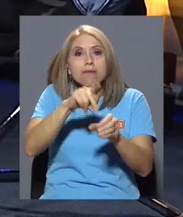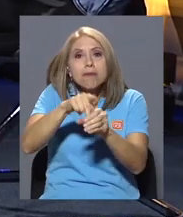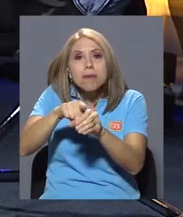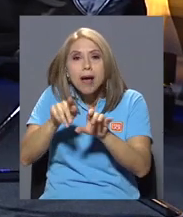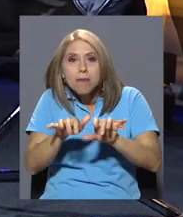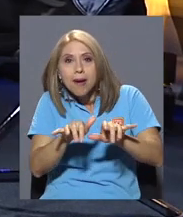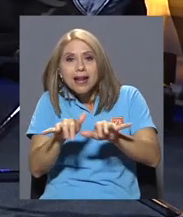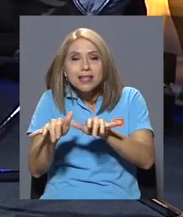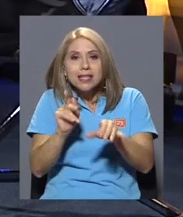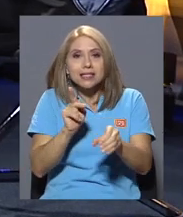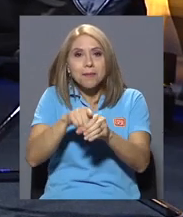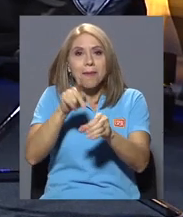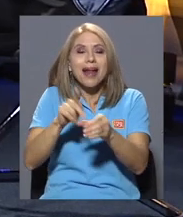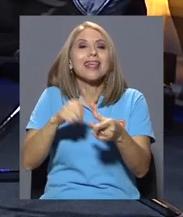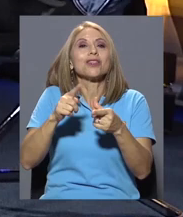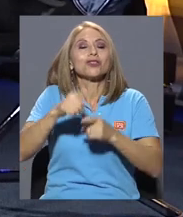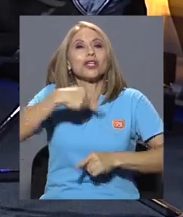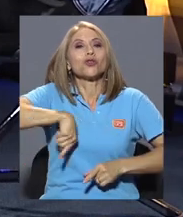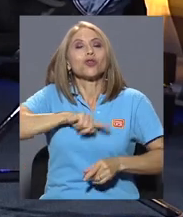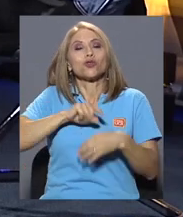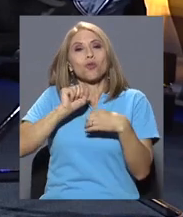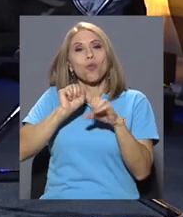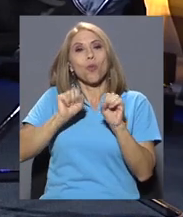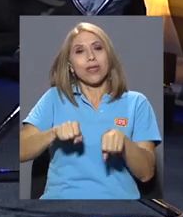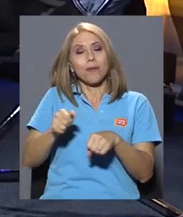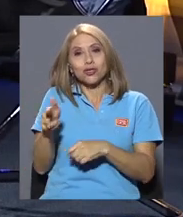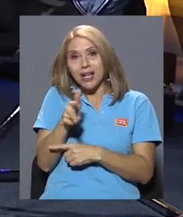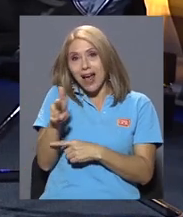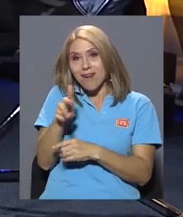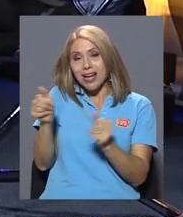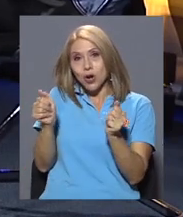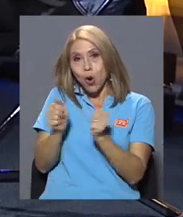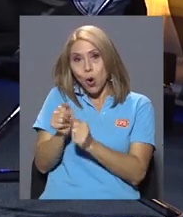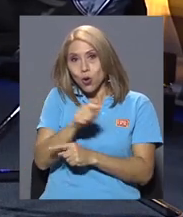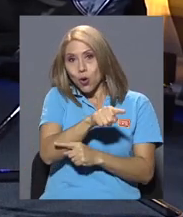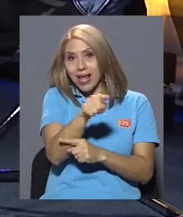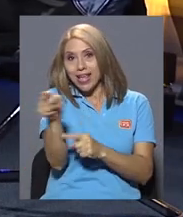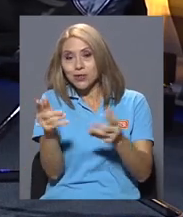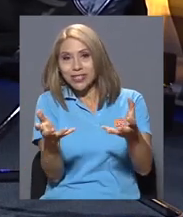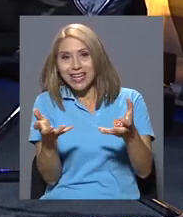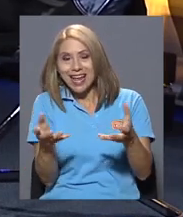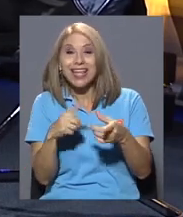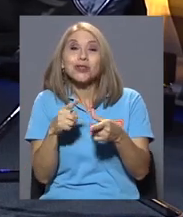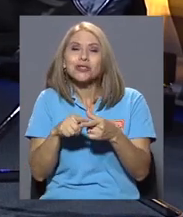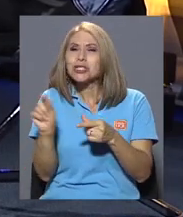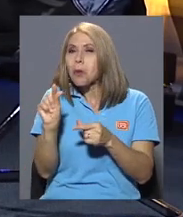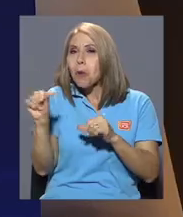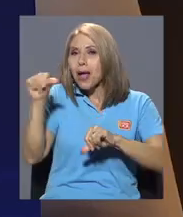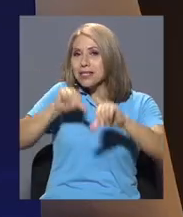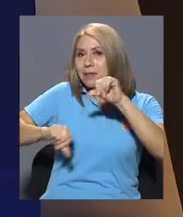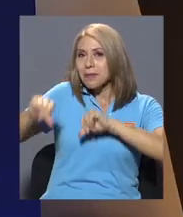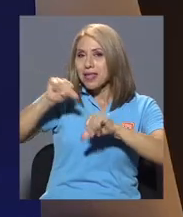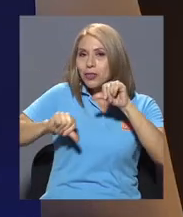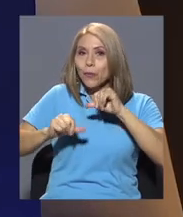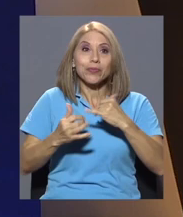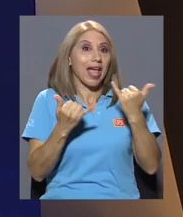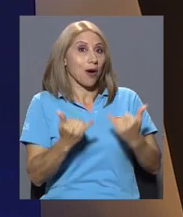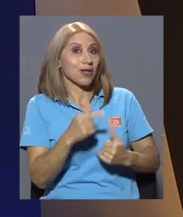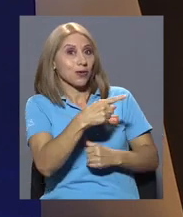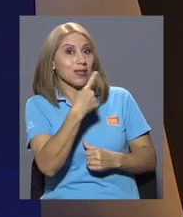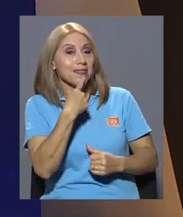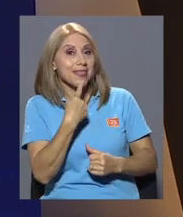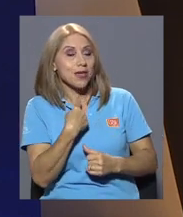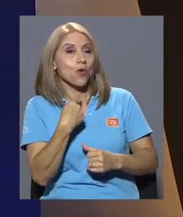pedacitos de las historias a partir de lo que el público quisiera es bueno por ese lado si hubo un pequeño experimento ahorita mencionaste el presupuesto